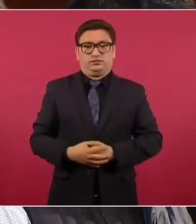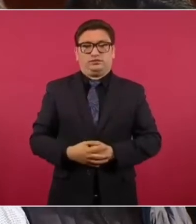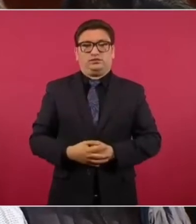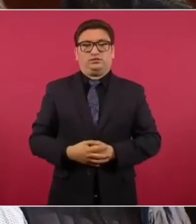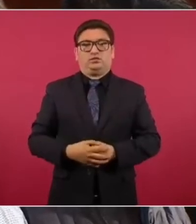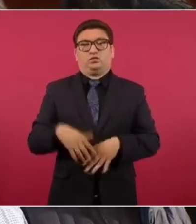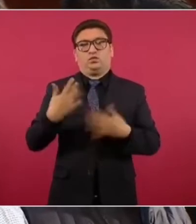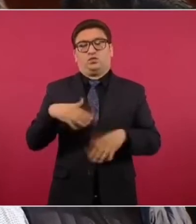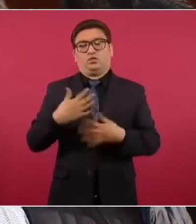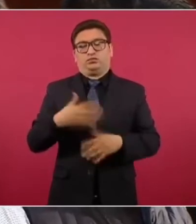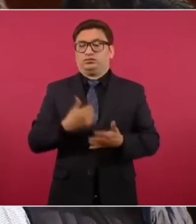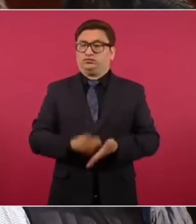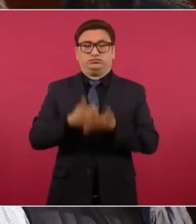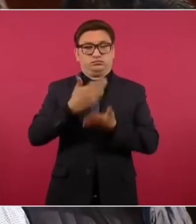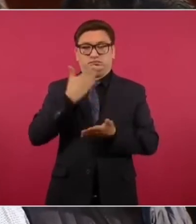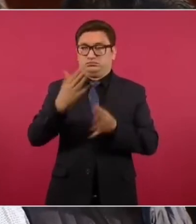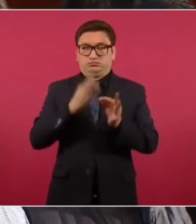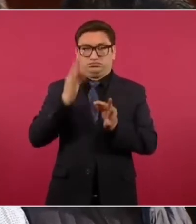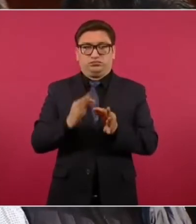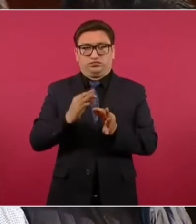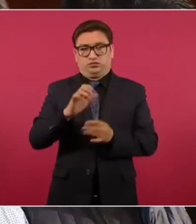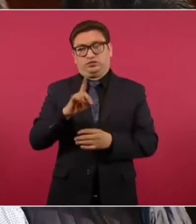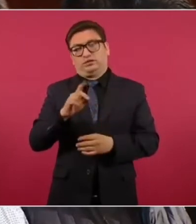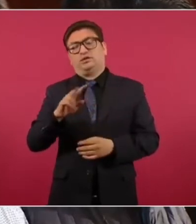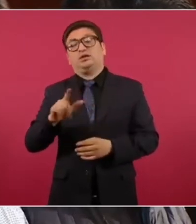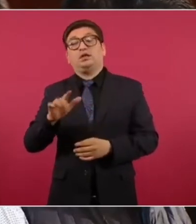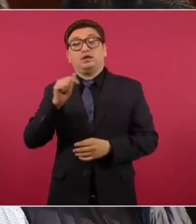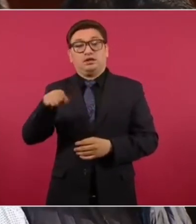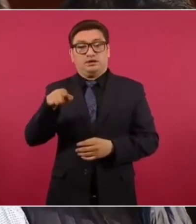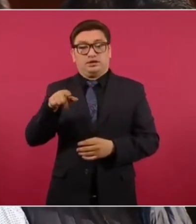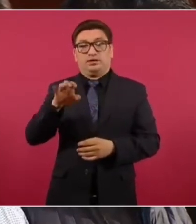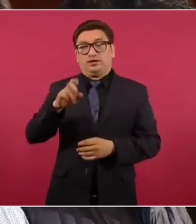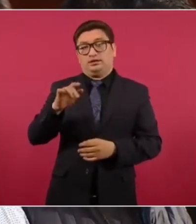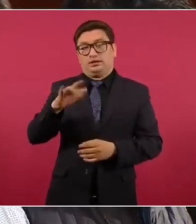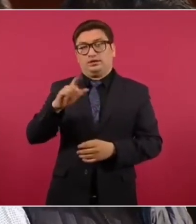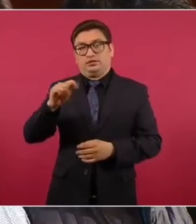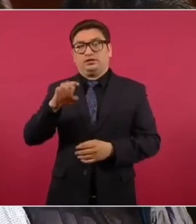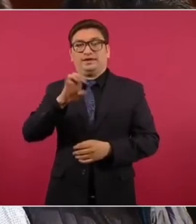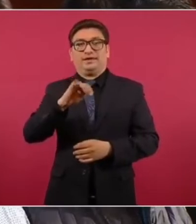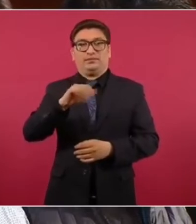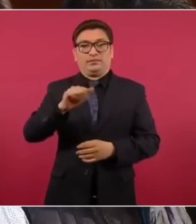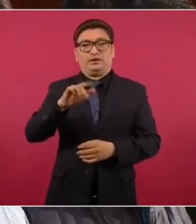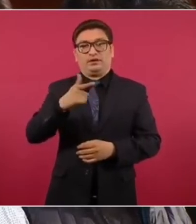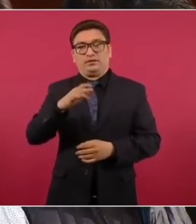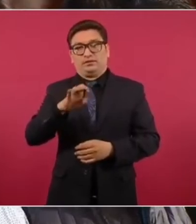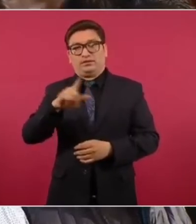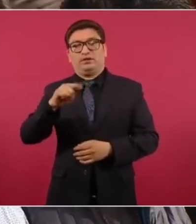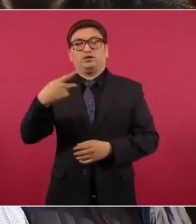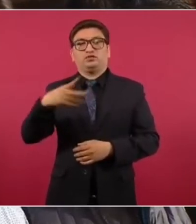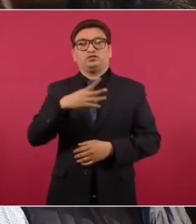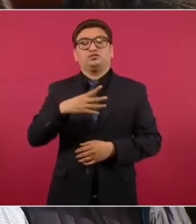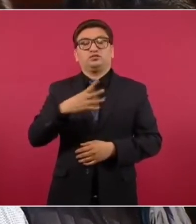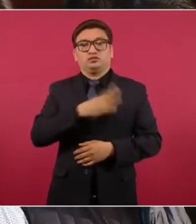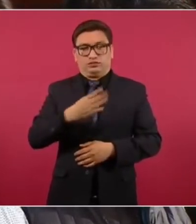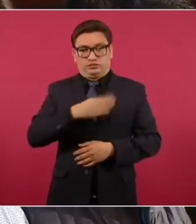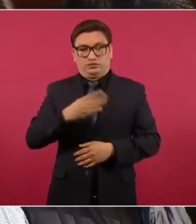fue muy oportuna por parte de la CONAVIM. Ligia Canto es madre de Emma Gabriela, asesinada en